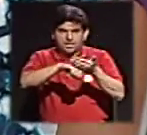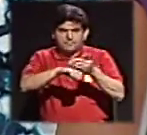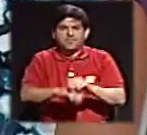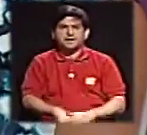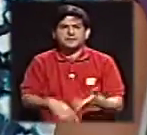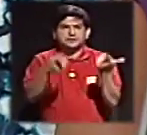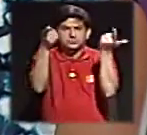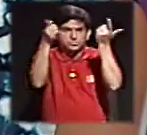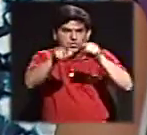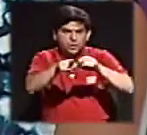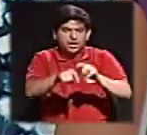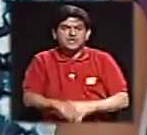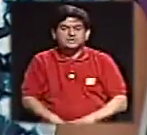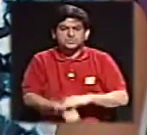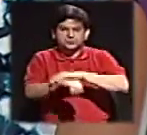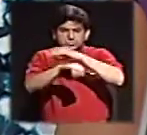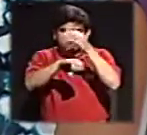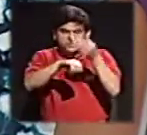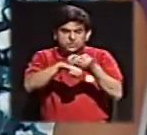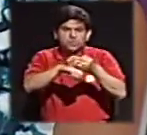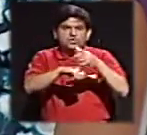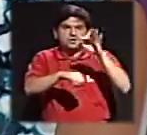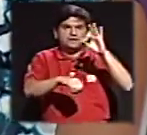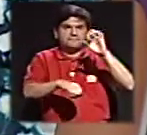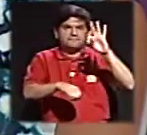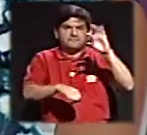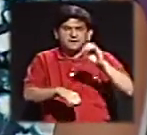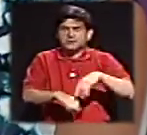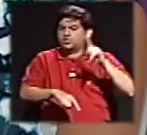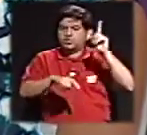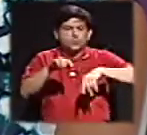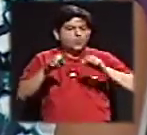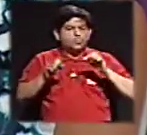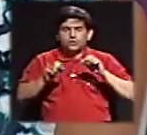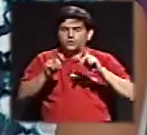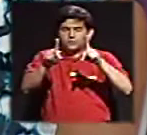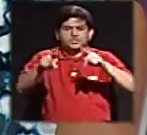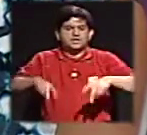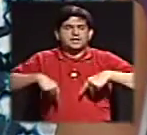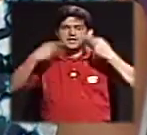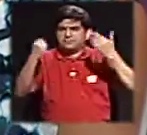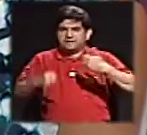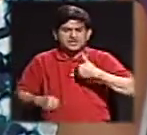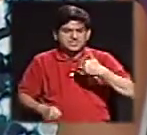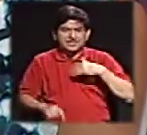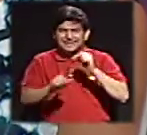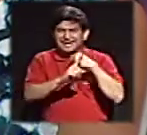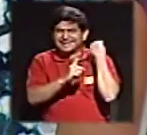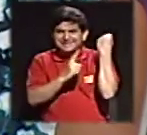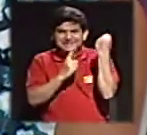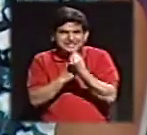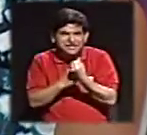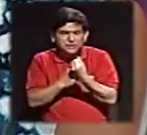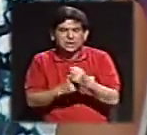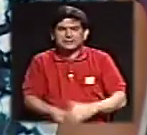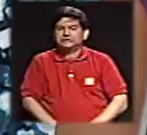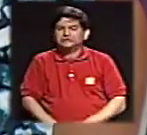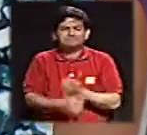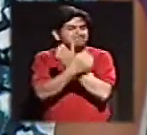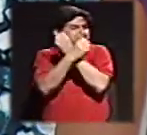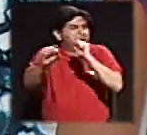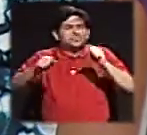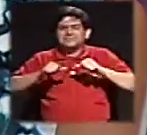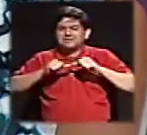en el caso de un feto inviable, un feto cuyas condiciones le hacían